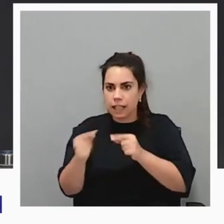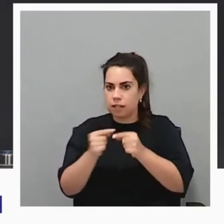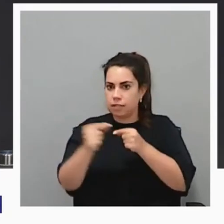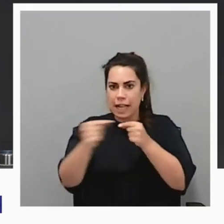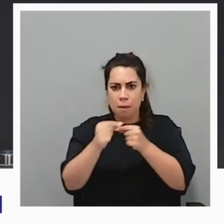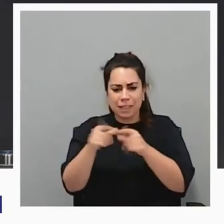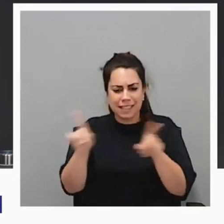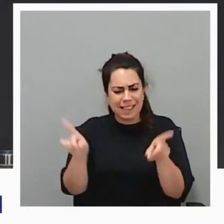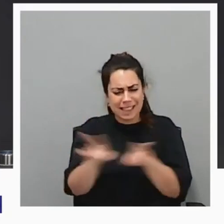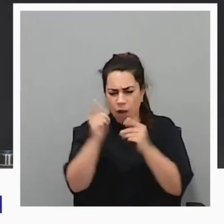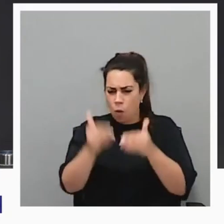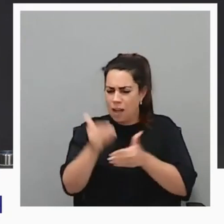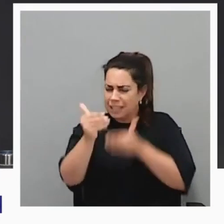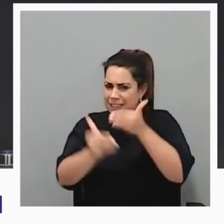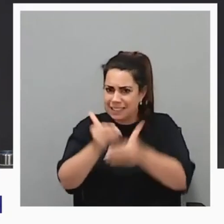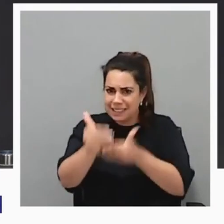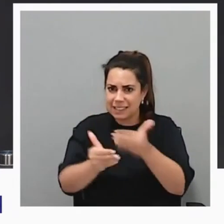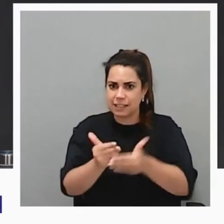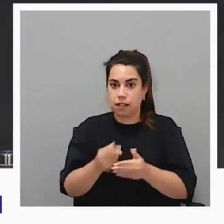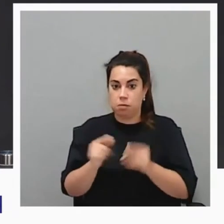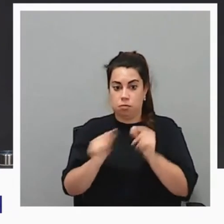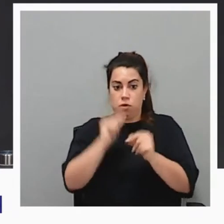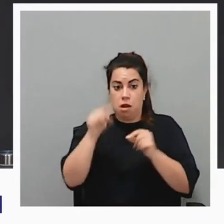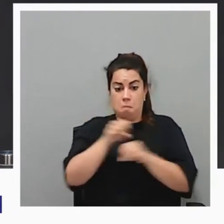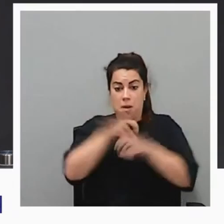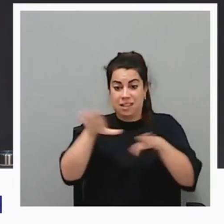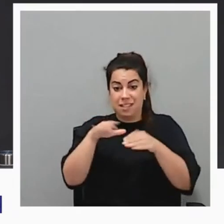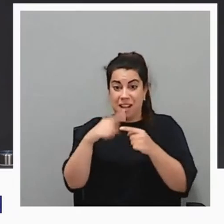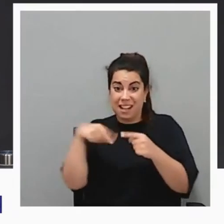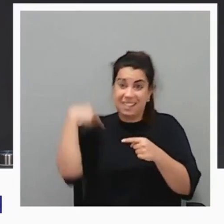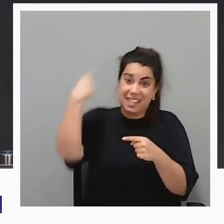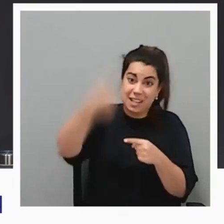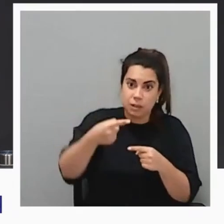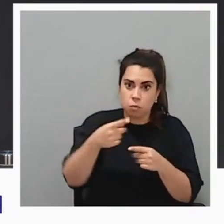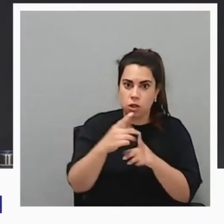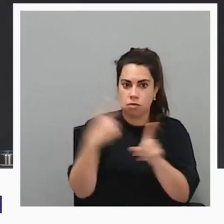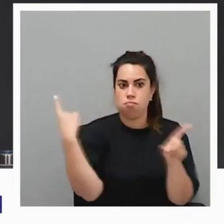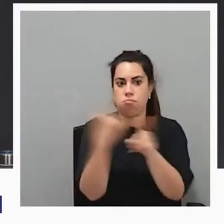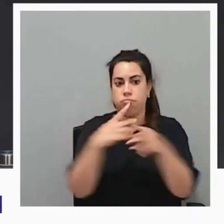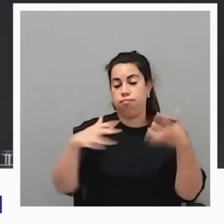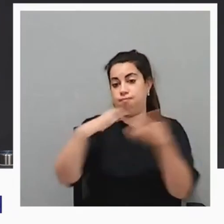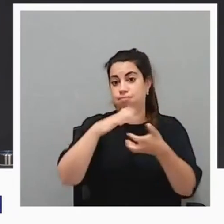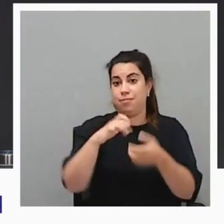A la pandemia le ha seguido una agresión, la de Rusia a Ucrania,